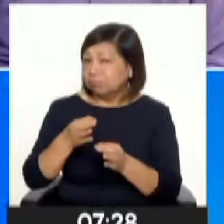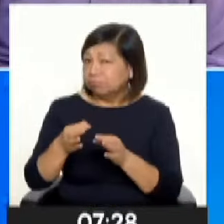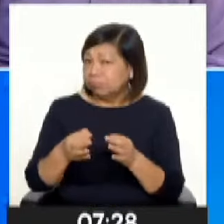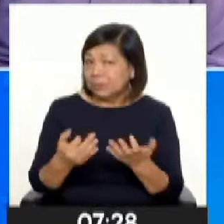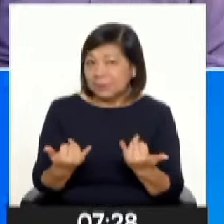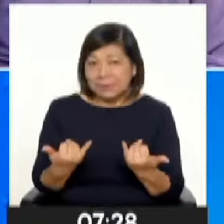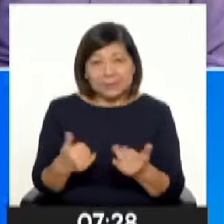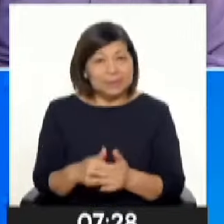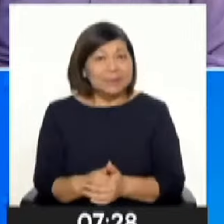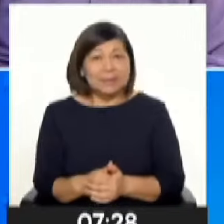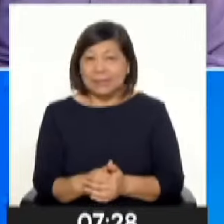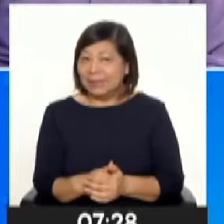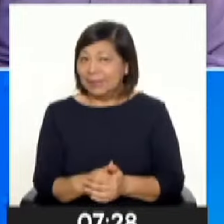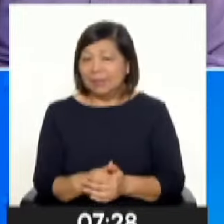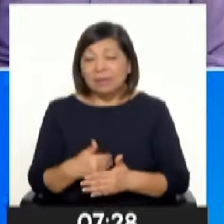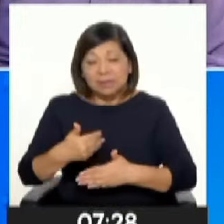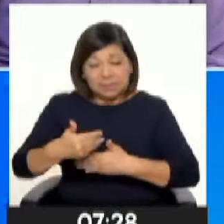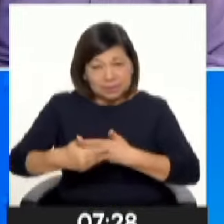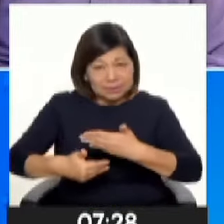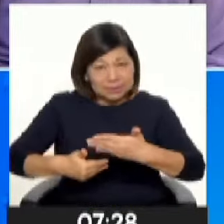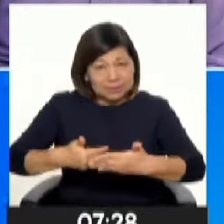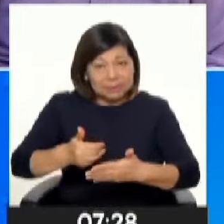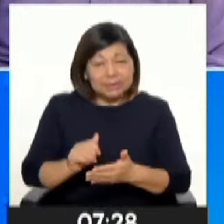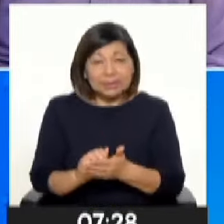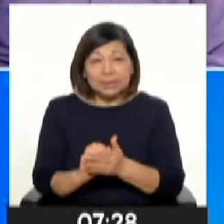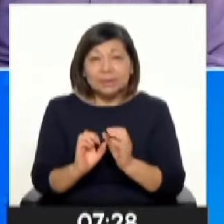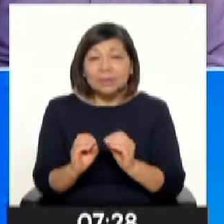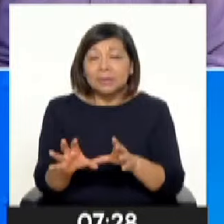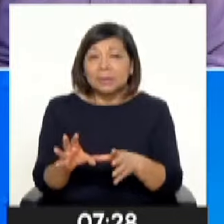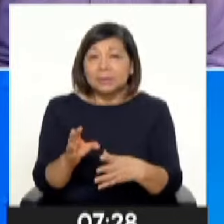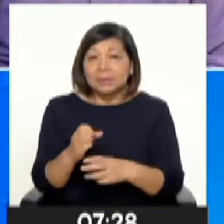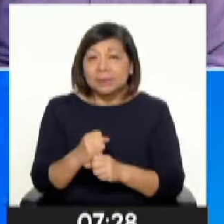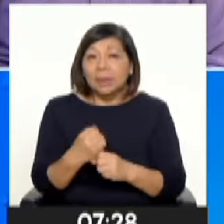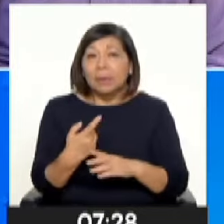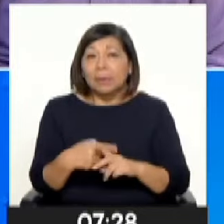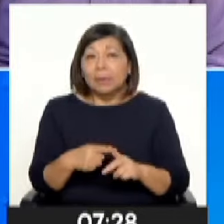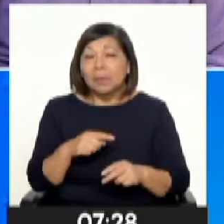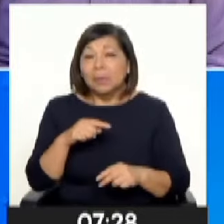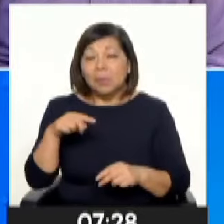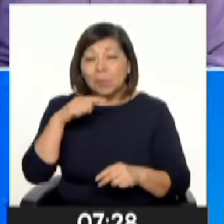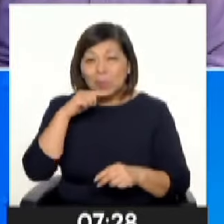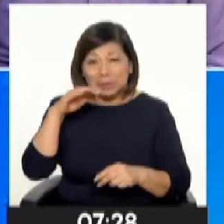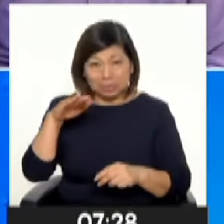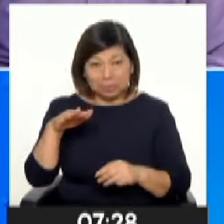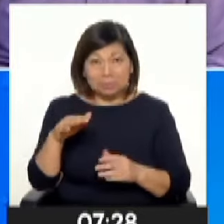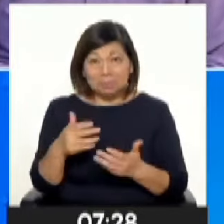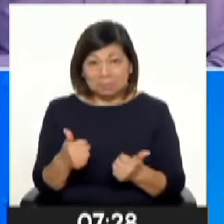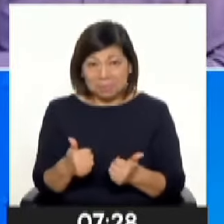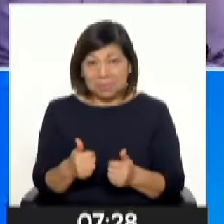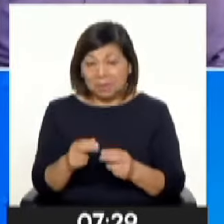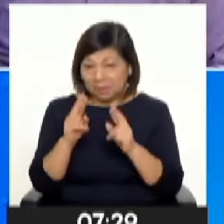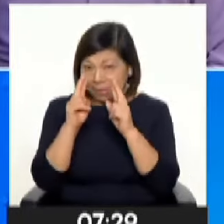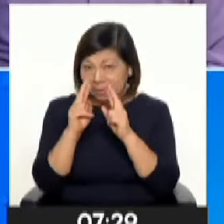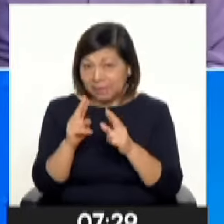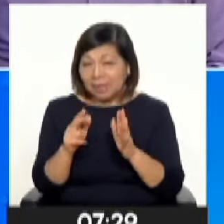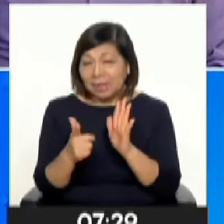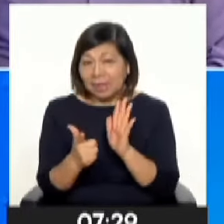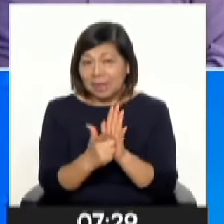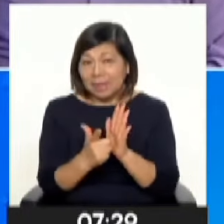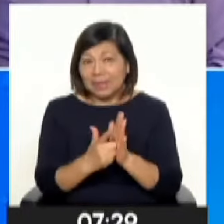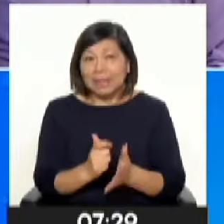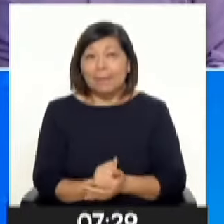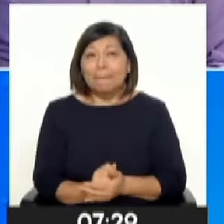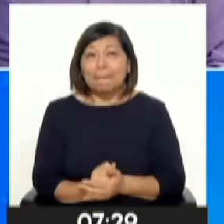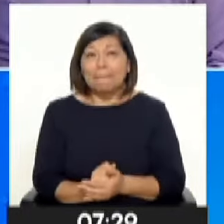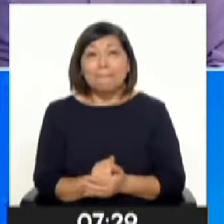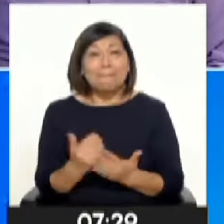sobre el procedimiento que se adoptó en este caso de Mila. Esto está vulnerando, ¿no?, la ley de...